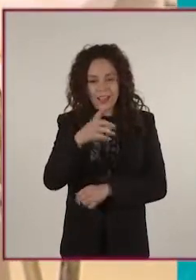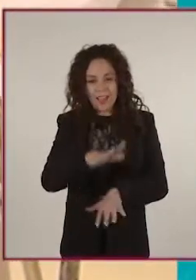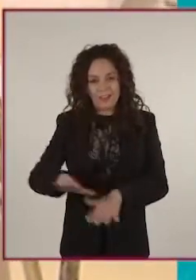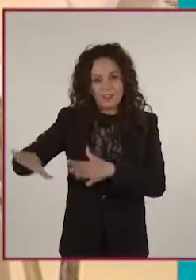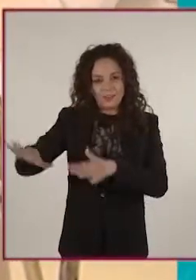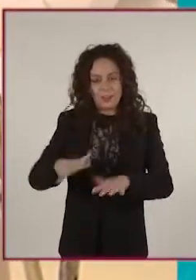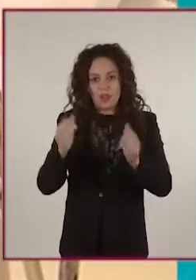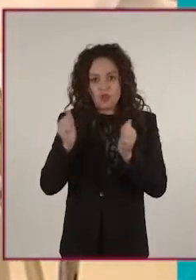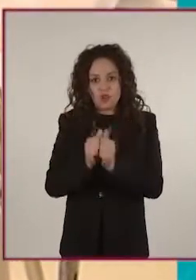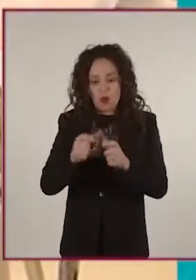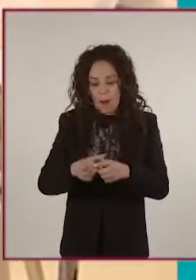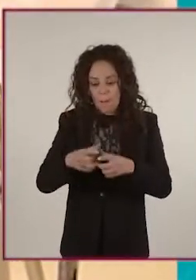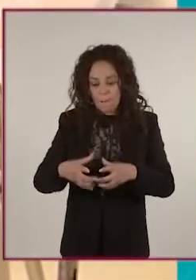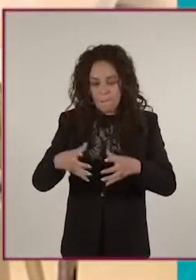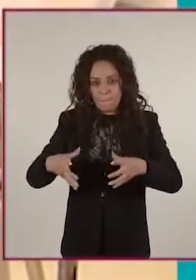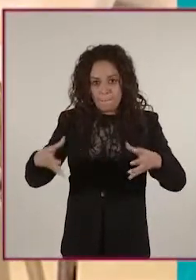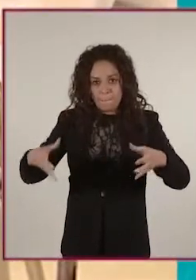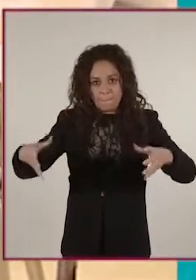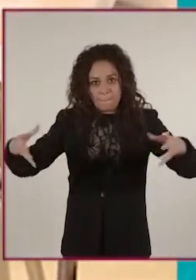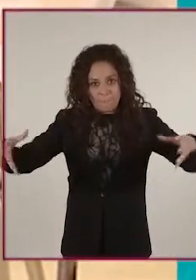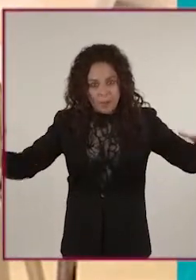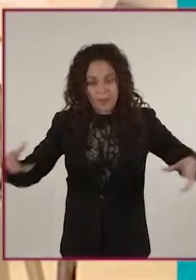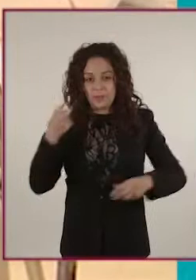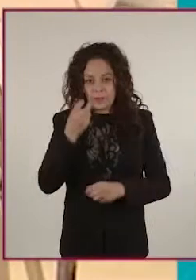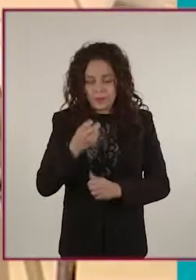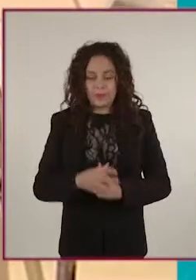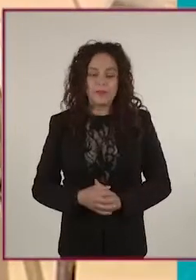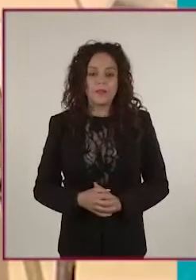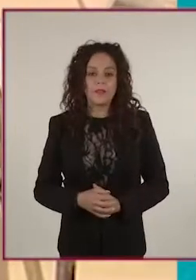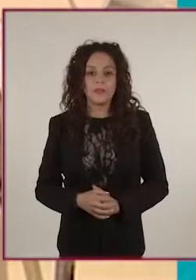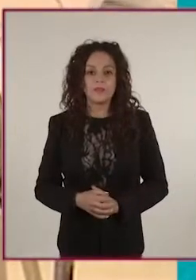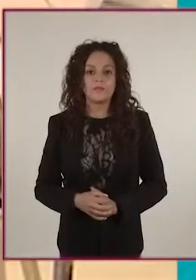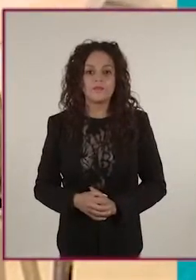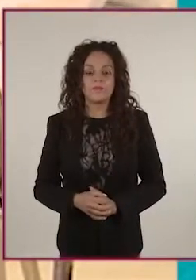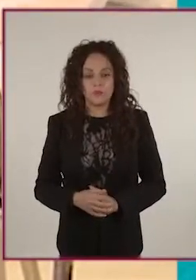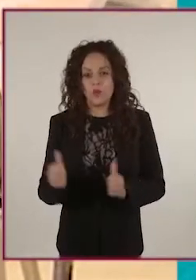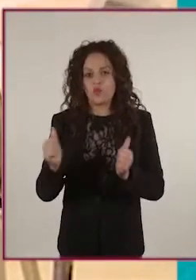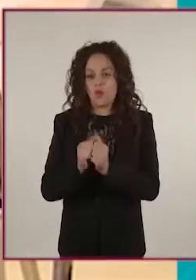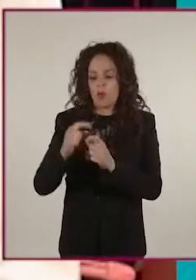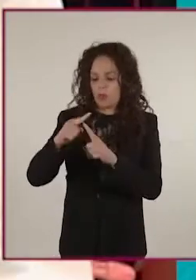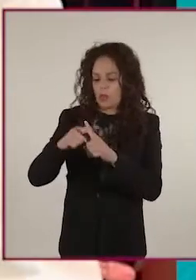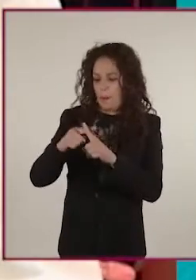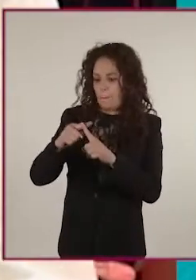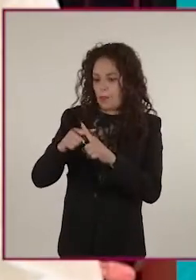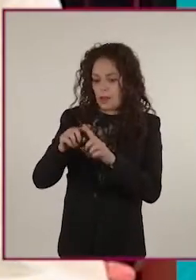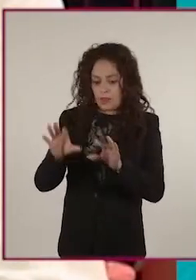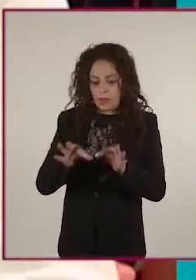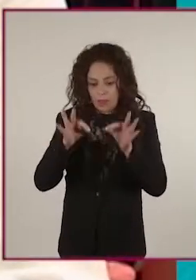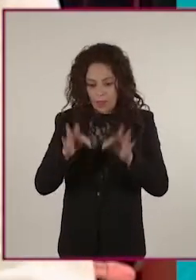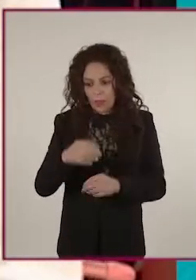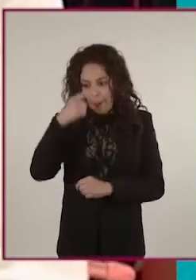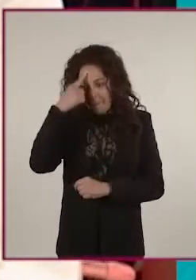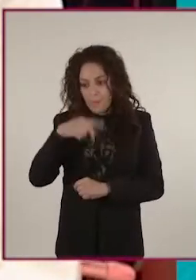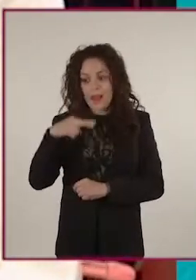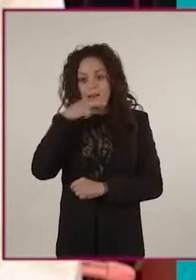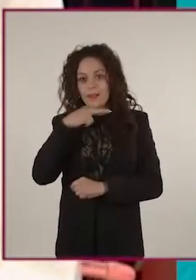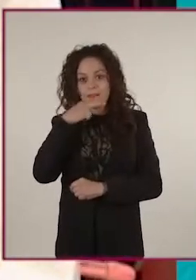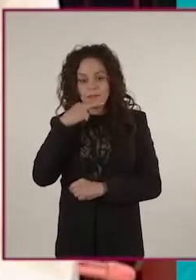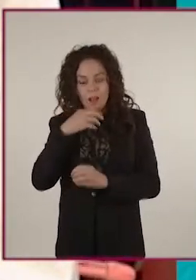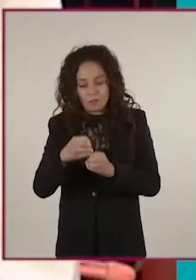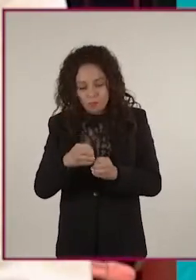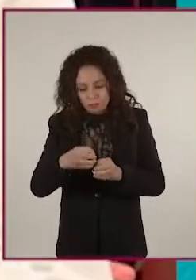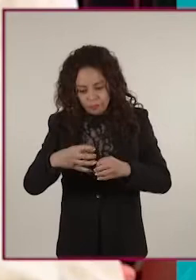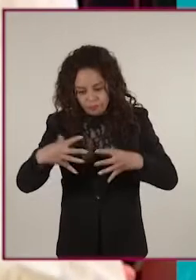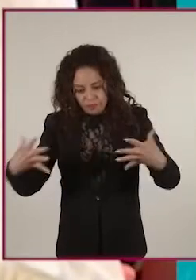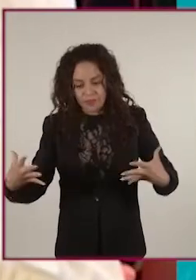que empiecen a multiplicarse y a producir. Se les dan temperatura adecuada para que crezcan felices y muy rápido,